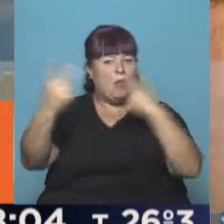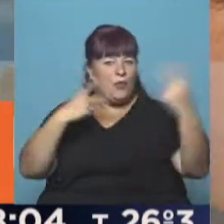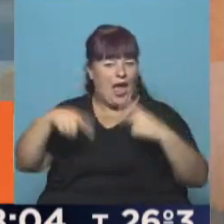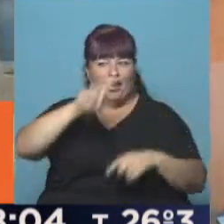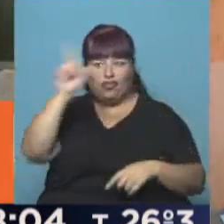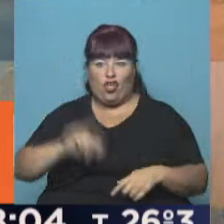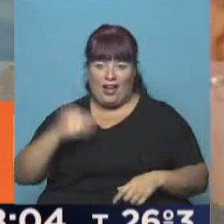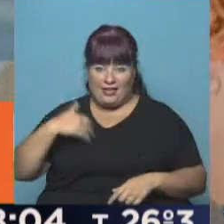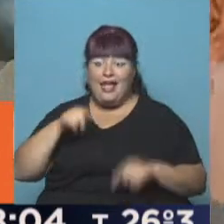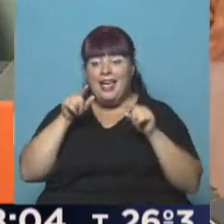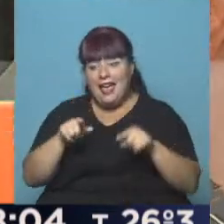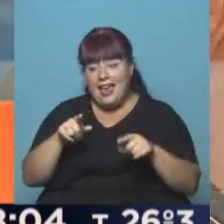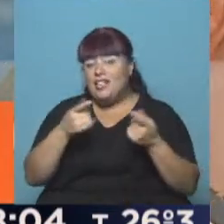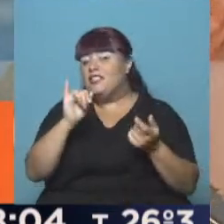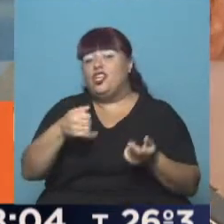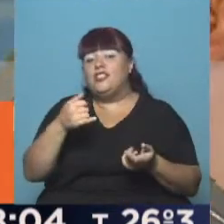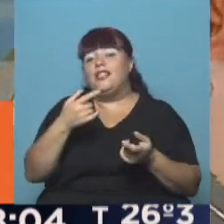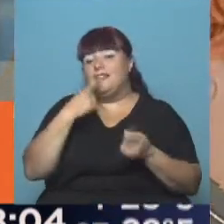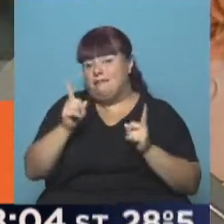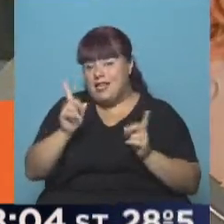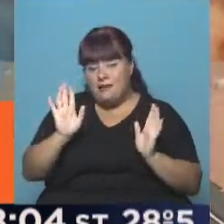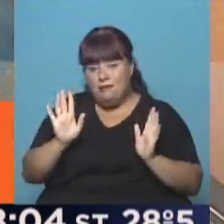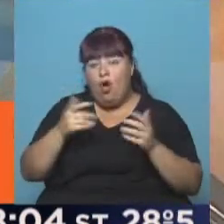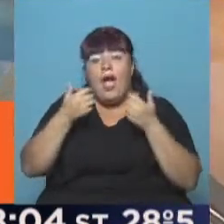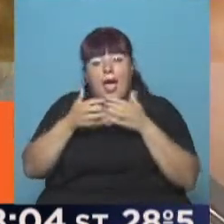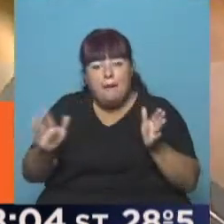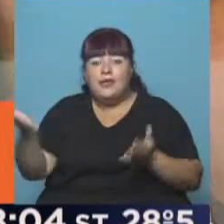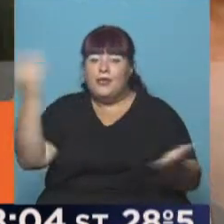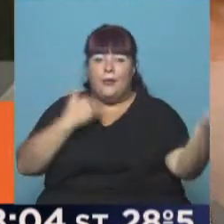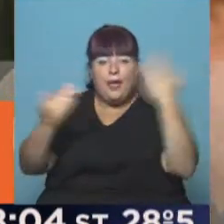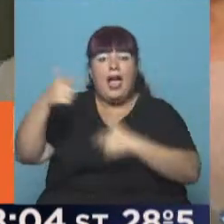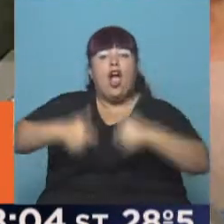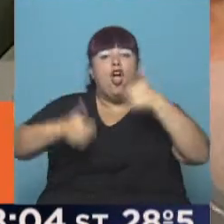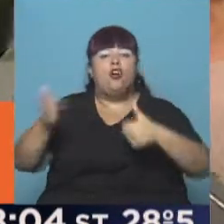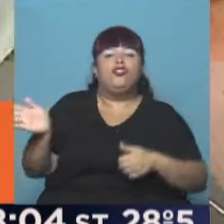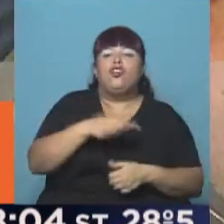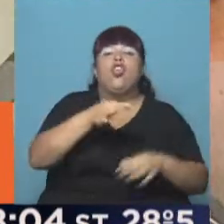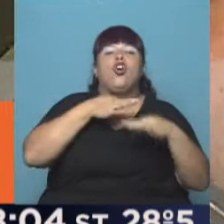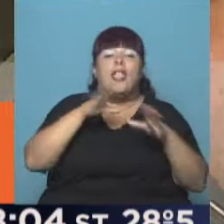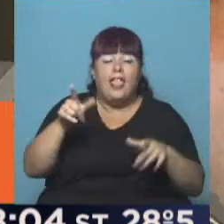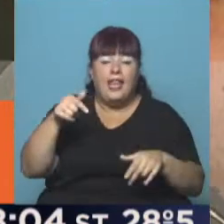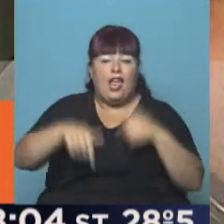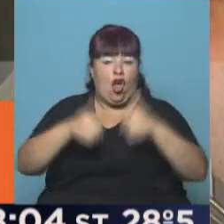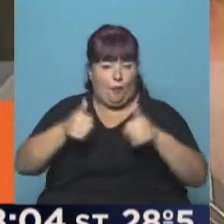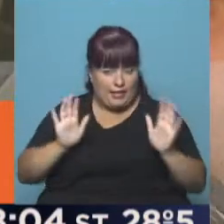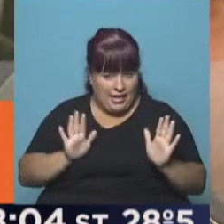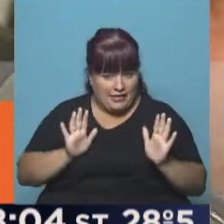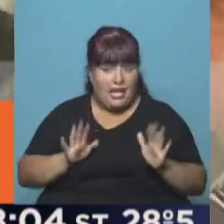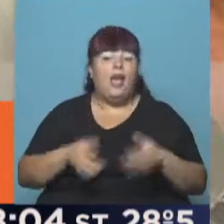todo el país y eso requiere lo que se hizo, la apertura a que vengan a competir todos los que quieren competir.